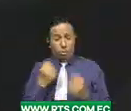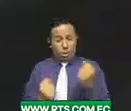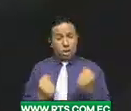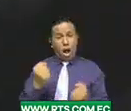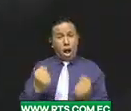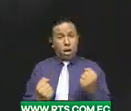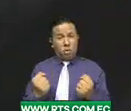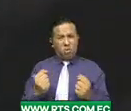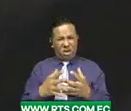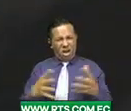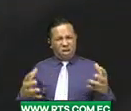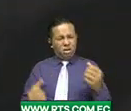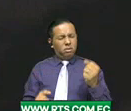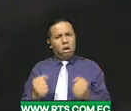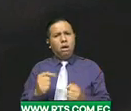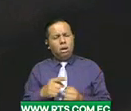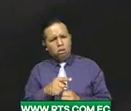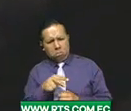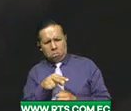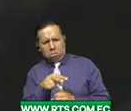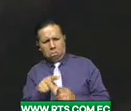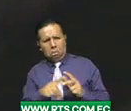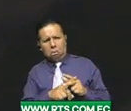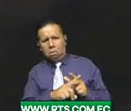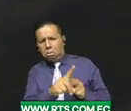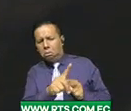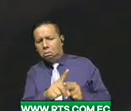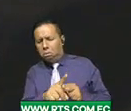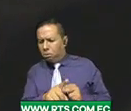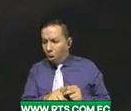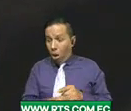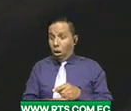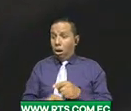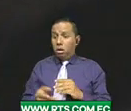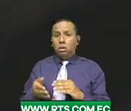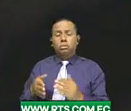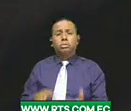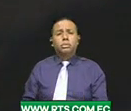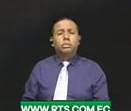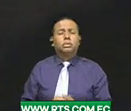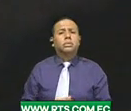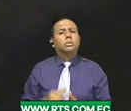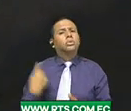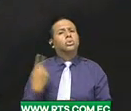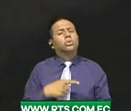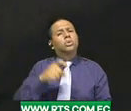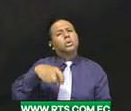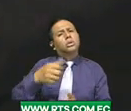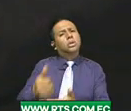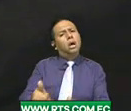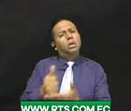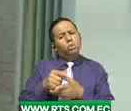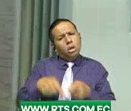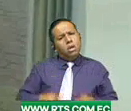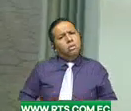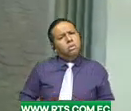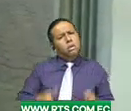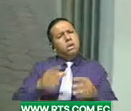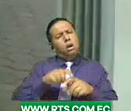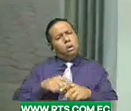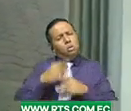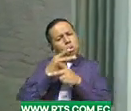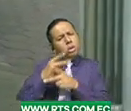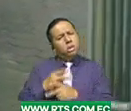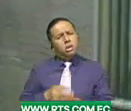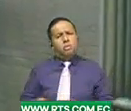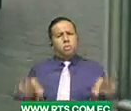saliendo. Y este no es primer accidente. Nosotros necesitamos que nos ayuden aquí a la vía, que nos den poniendo unos rompe velocidades. Con imágenes